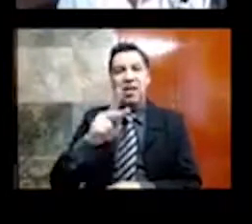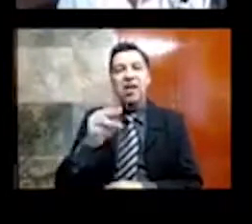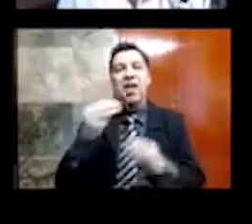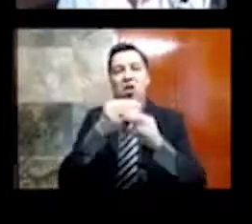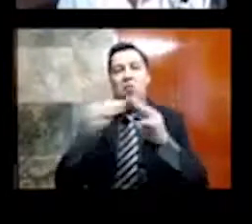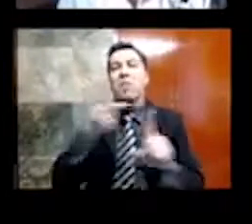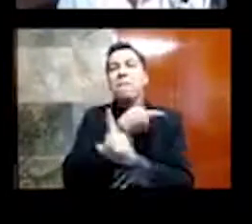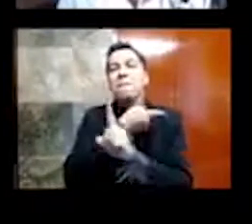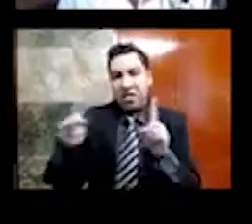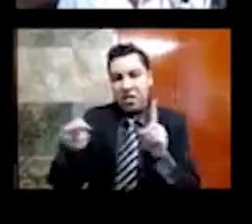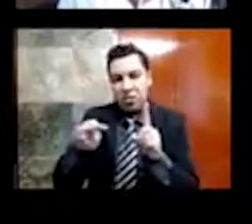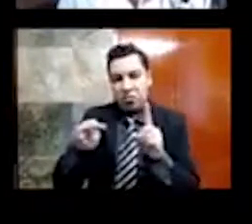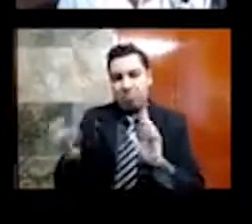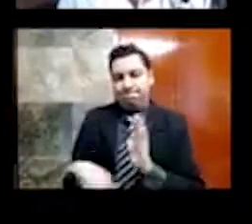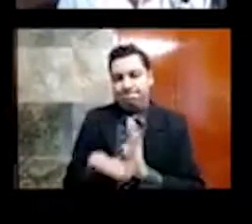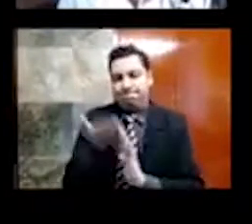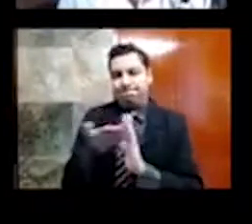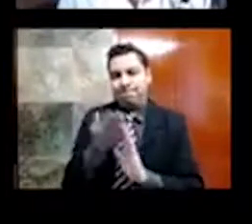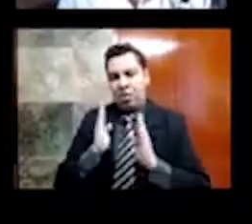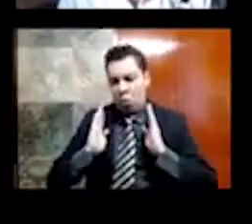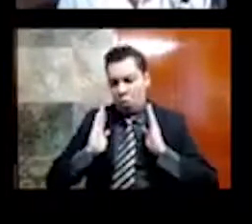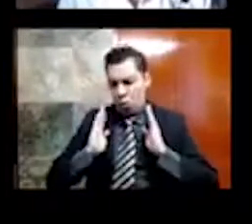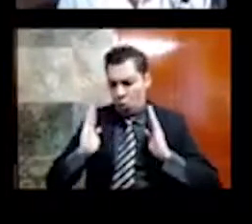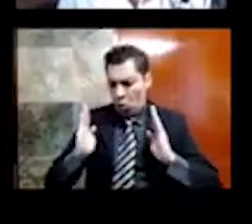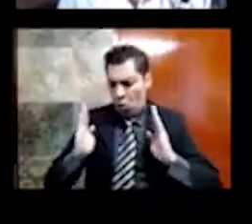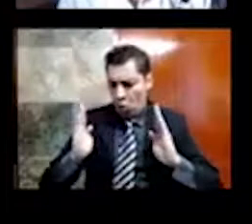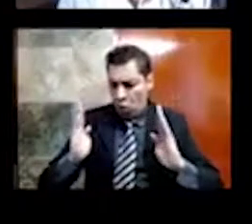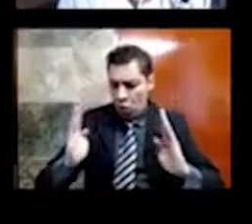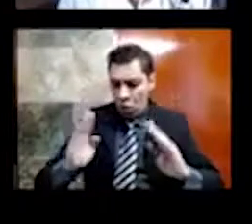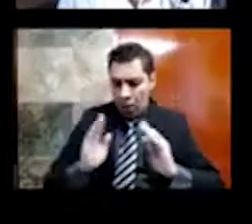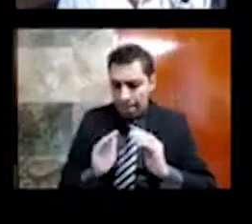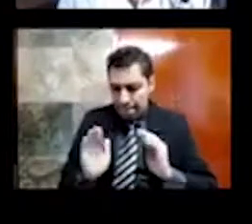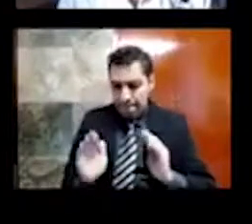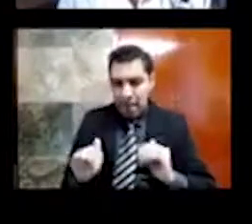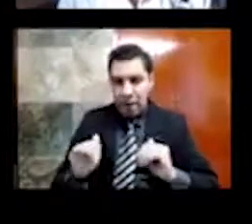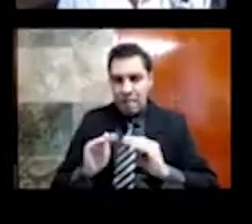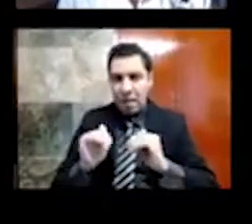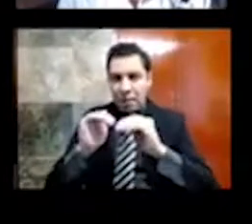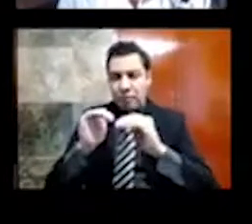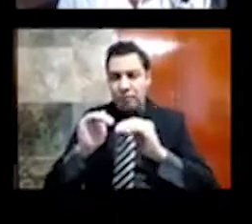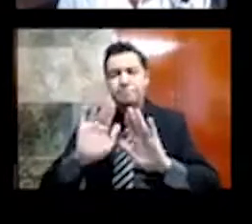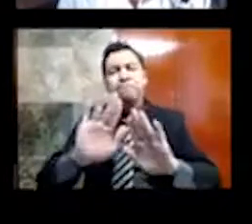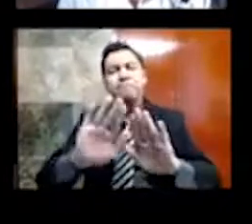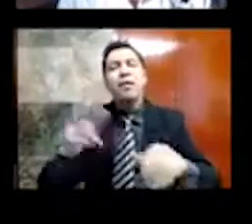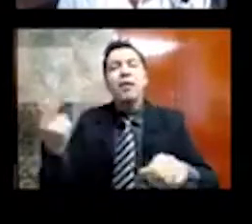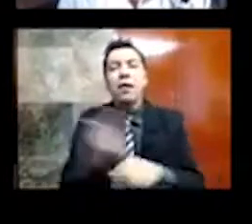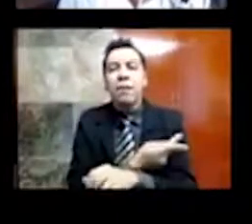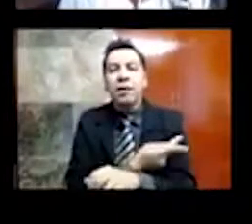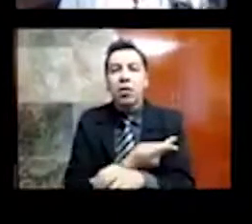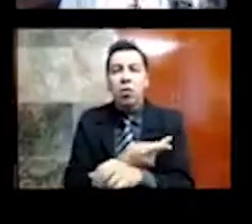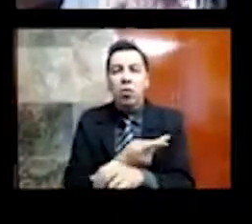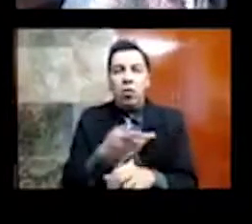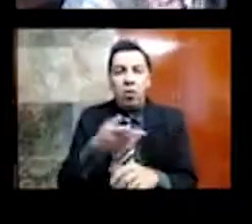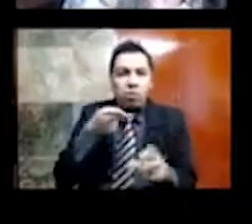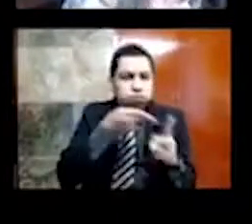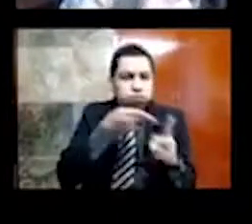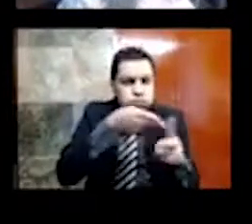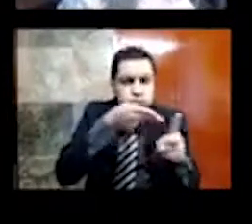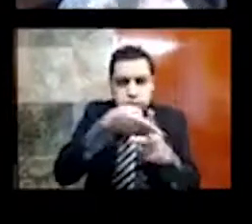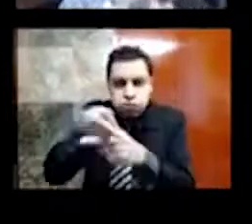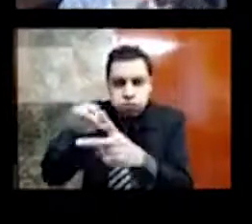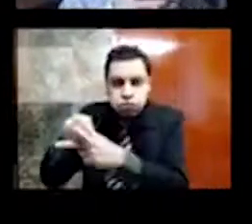estructura, ¿qué sucedió con la matanza de Cholula? O sea, ¿cómo está el contexto de esos hechos y cómo